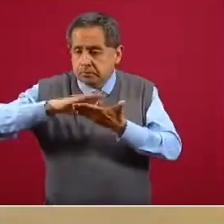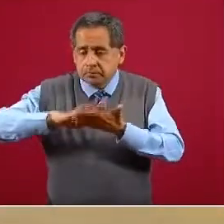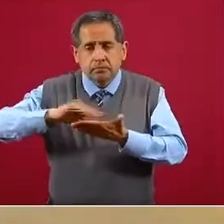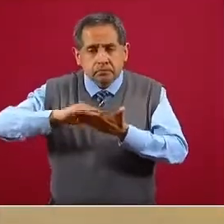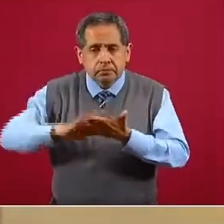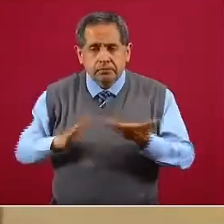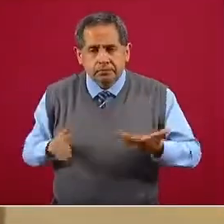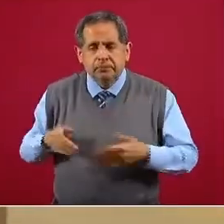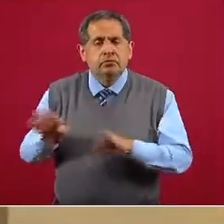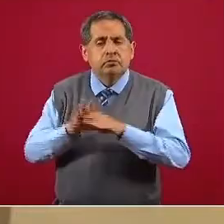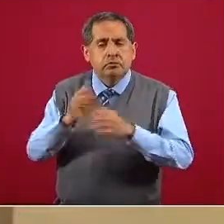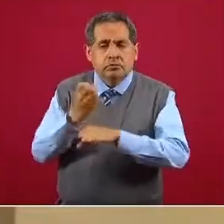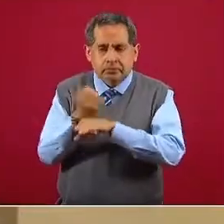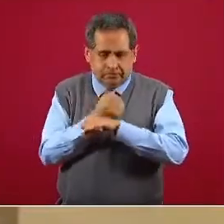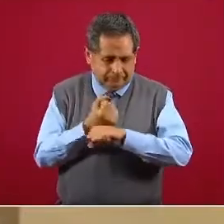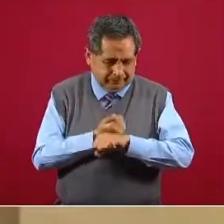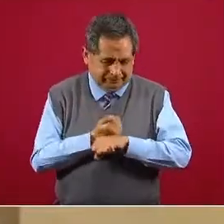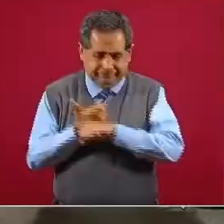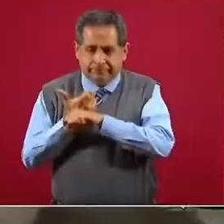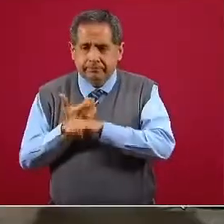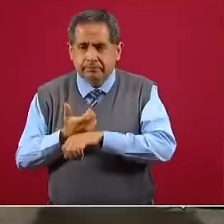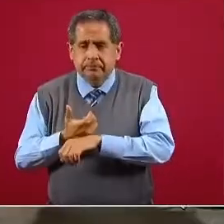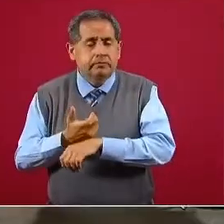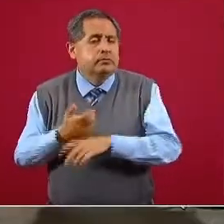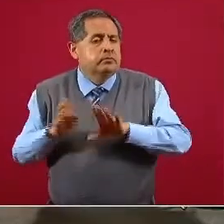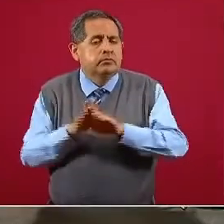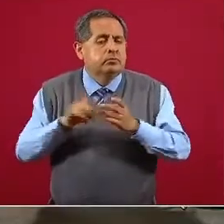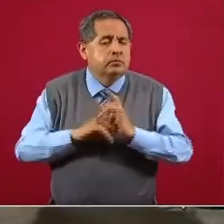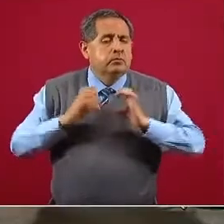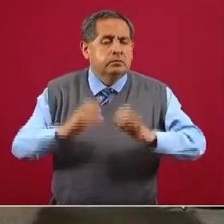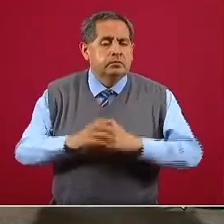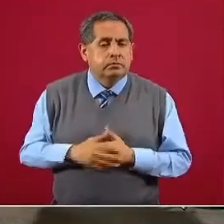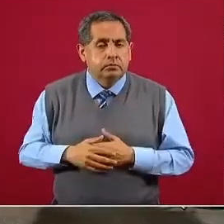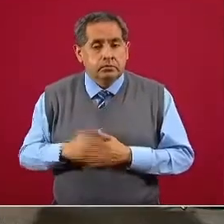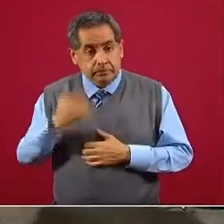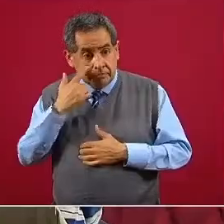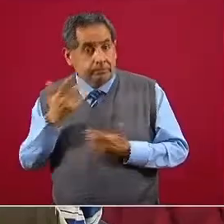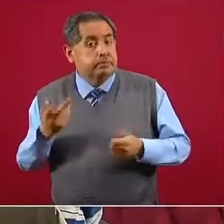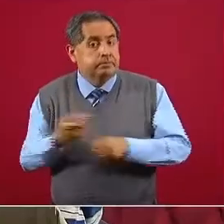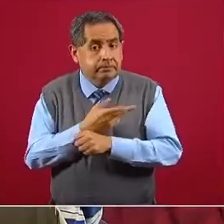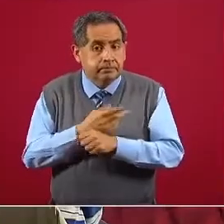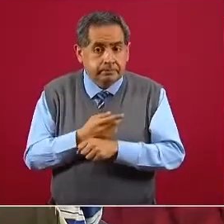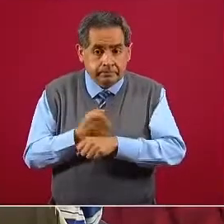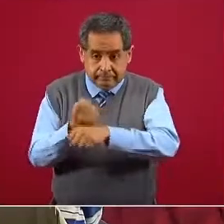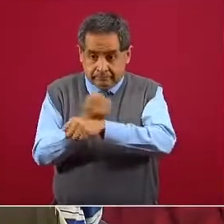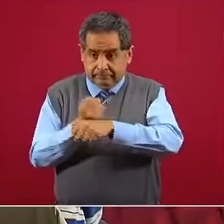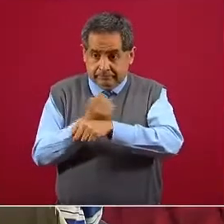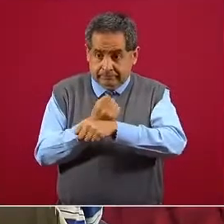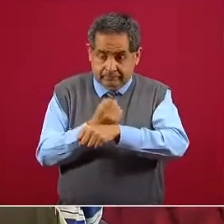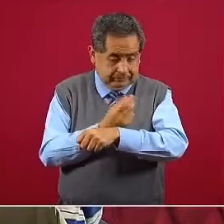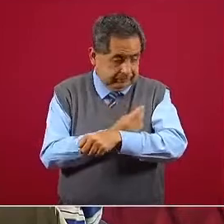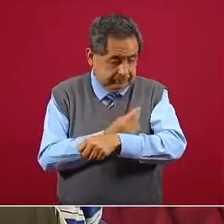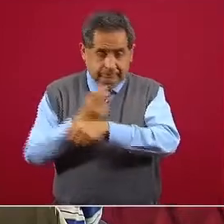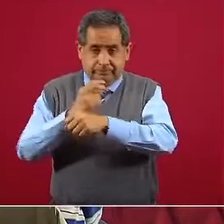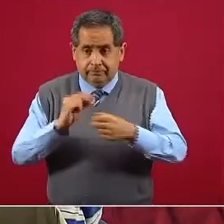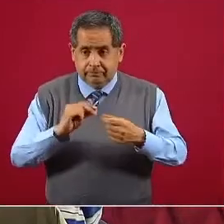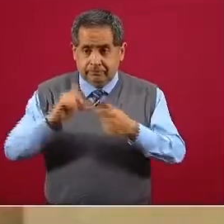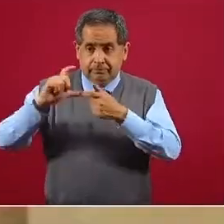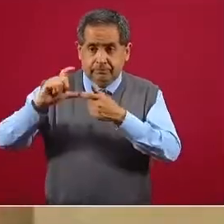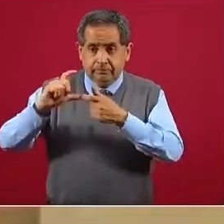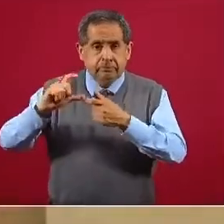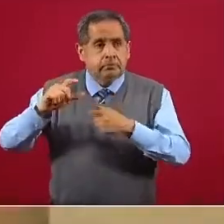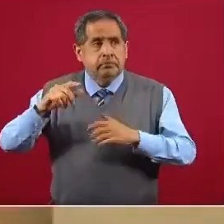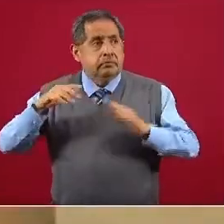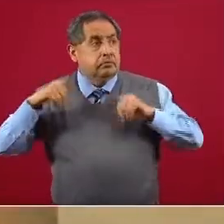cómo obtener muestras sanguíneas, pero una cuestión muy importante es cómo manejarán y procesarán esas muestras en campo, porque se manejan